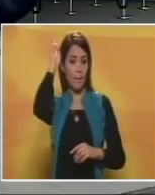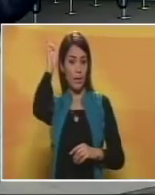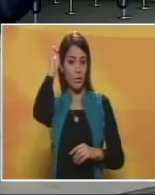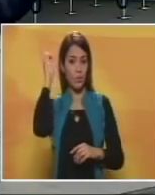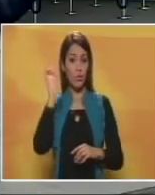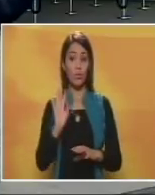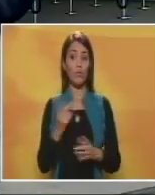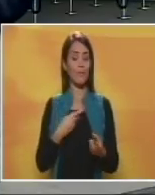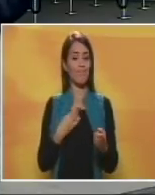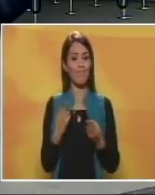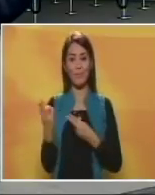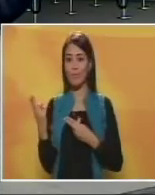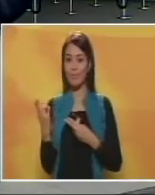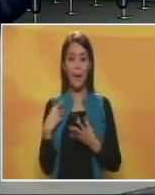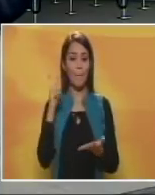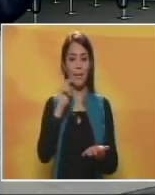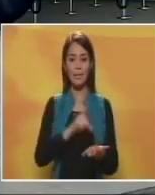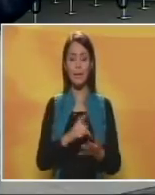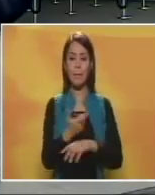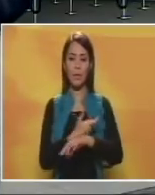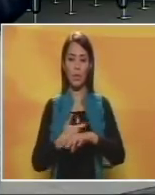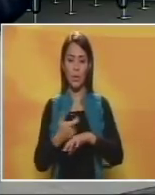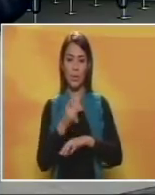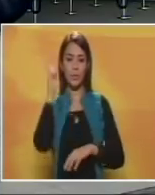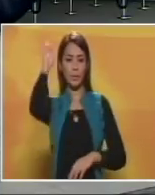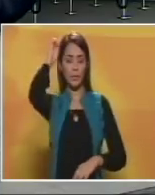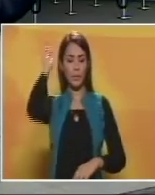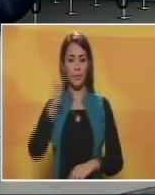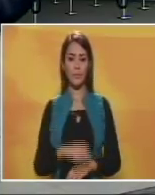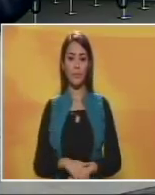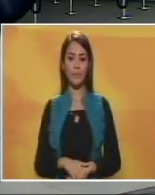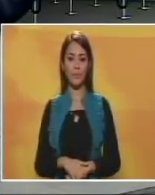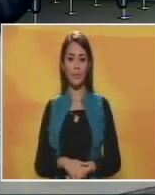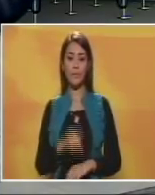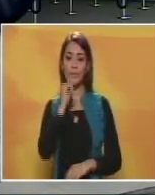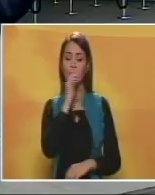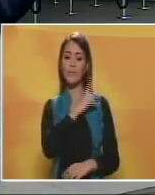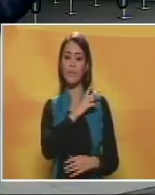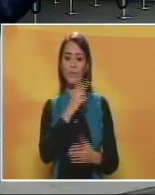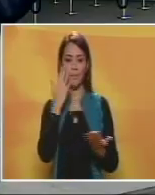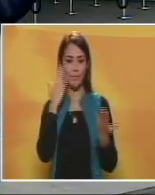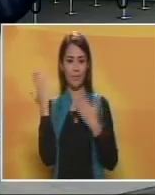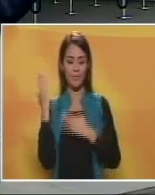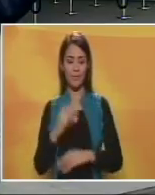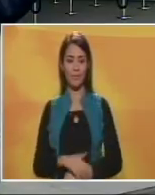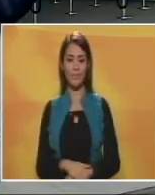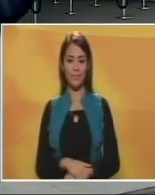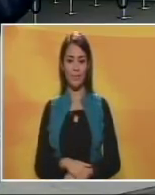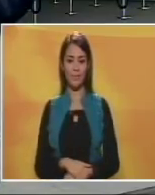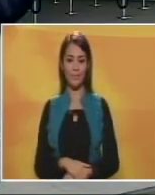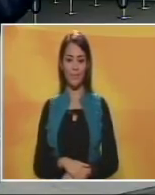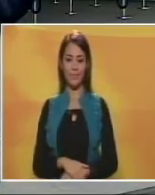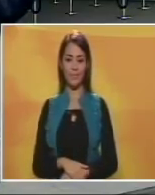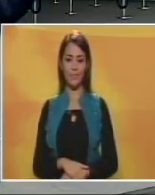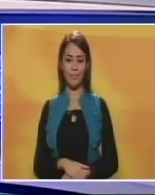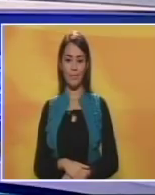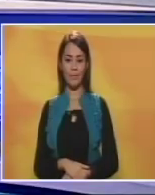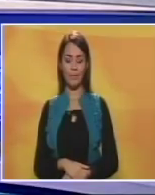fue desinvitado a participar por el gobierno peruano. Desde Lima, Perú, informó Luis Morocho para Alianza Informativa